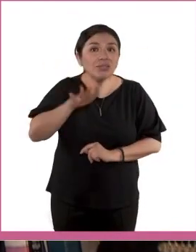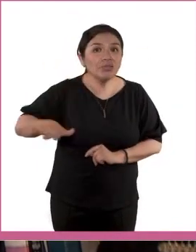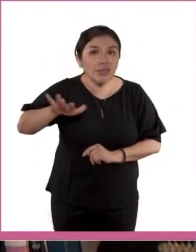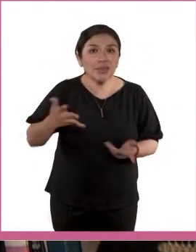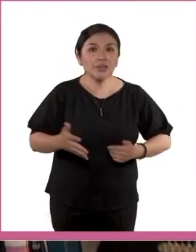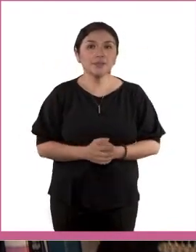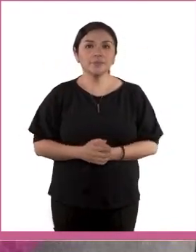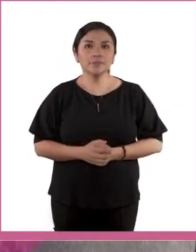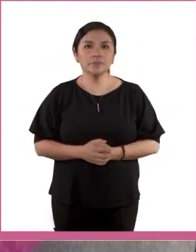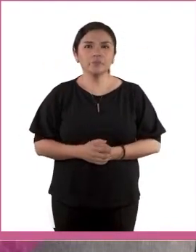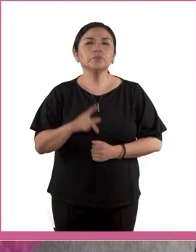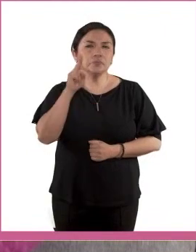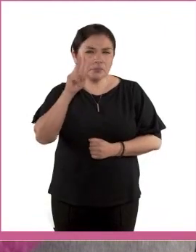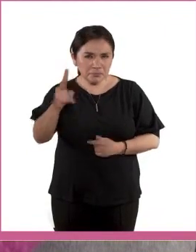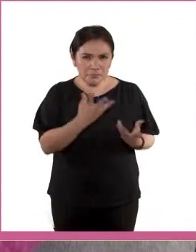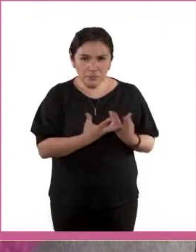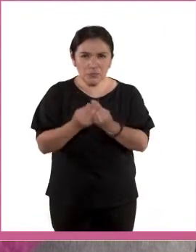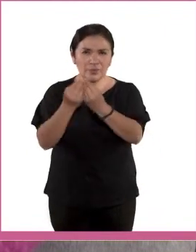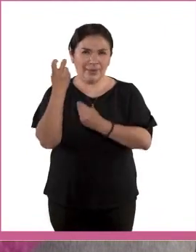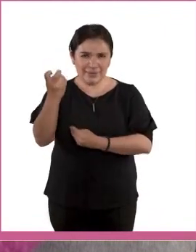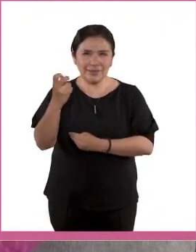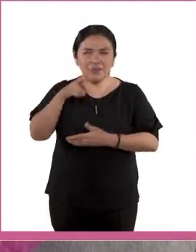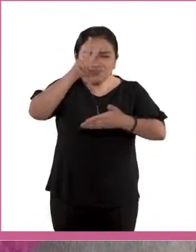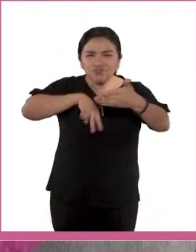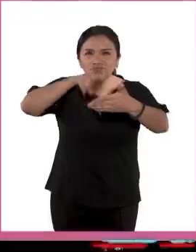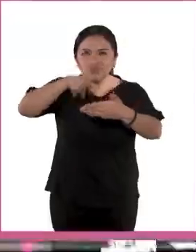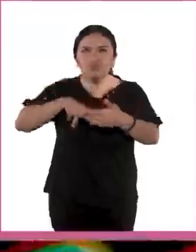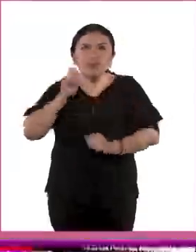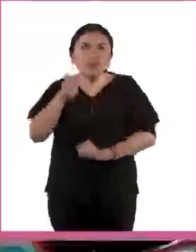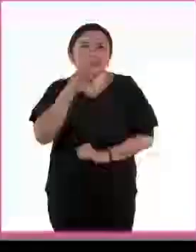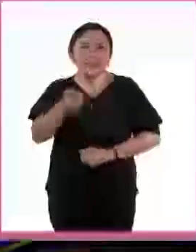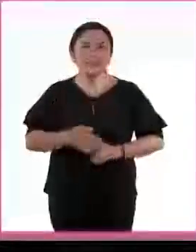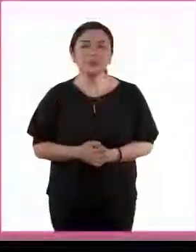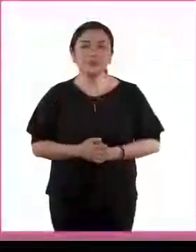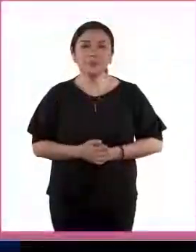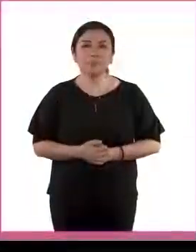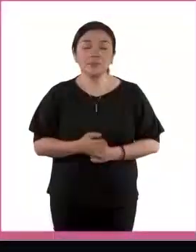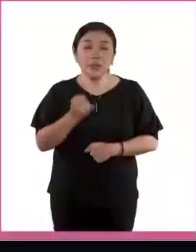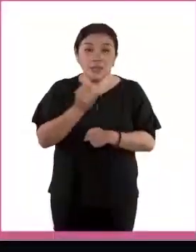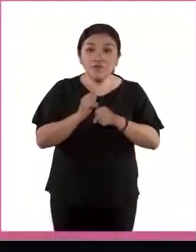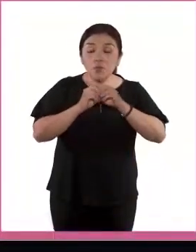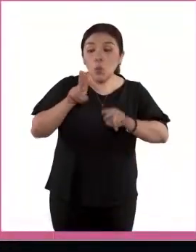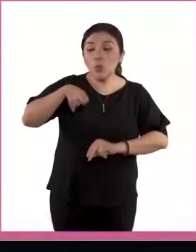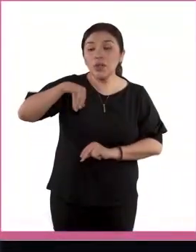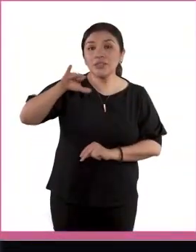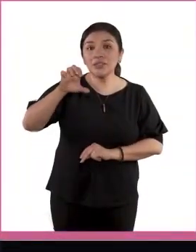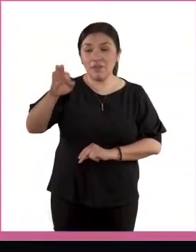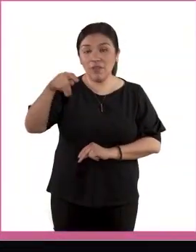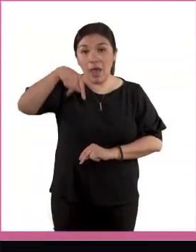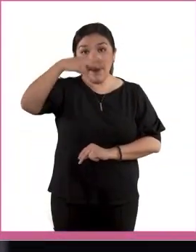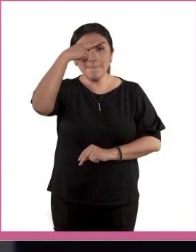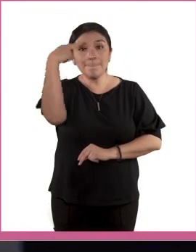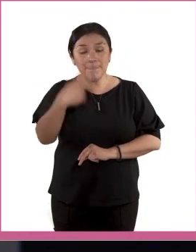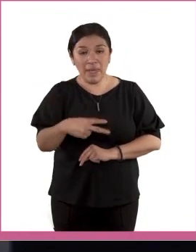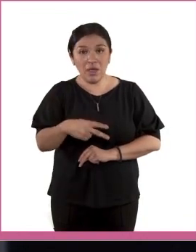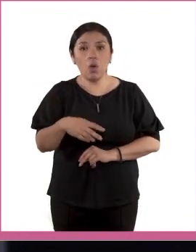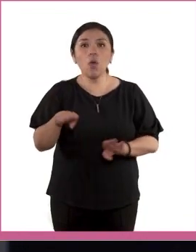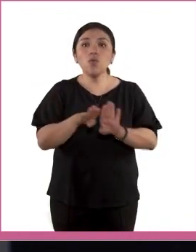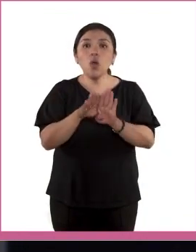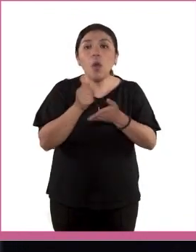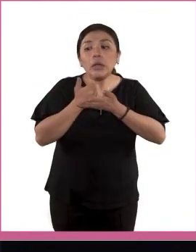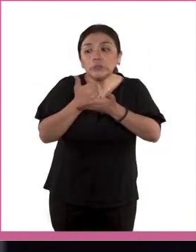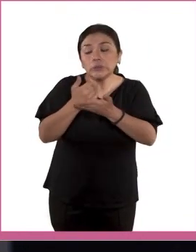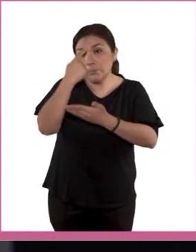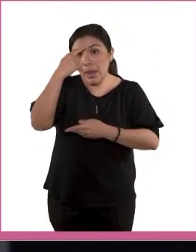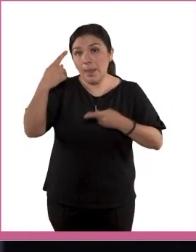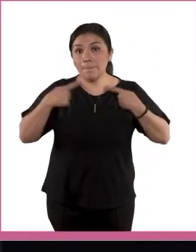indígenas. Acompáñenme a ver estas estadísticas. Según datos de UNICEF, en México, la asistencia a